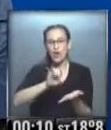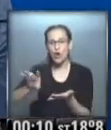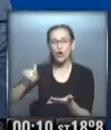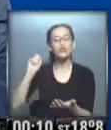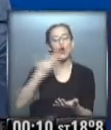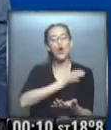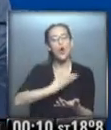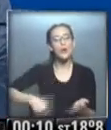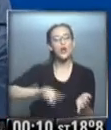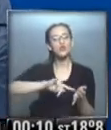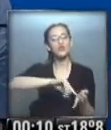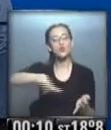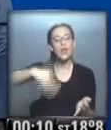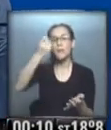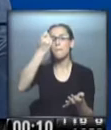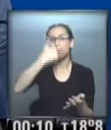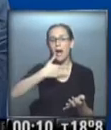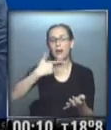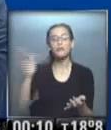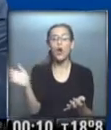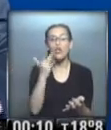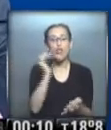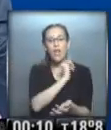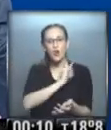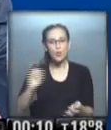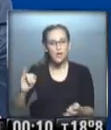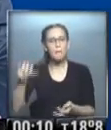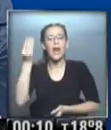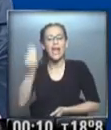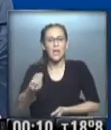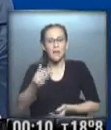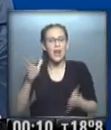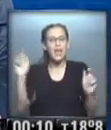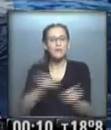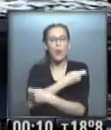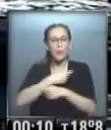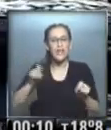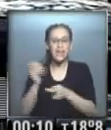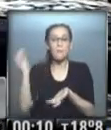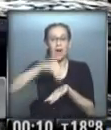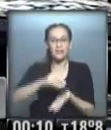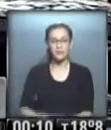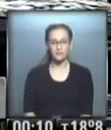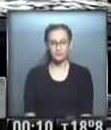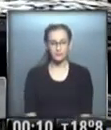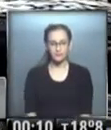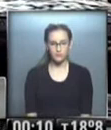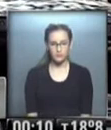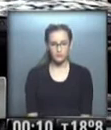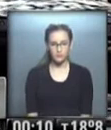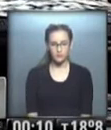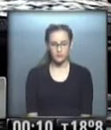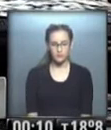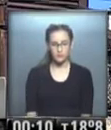gobierno de la ciudad de Buenos Aires, según denuncian, para beneficiar el mercado inmobiliario. Al menos